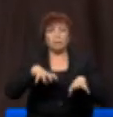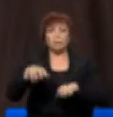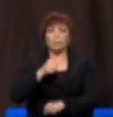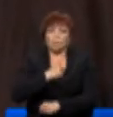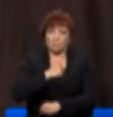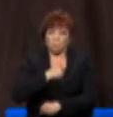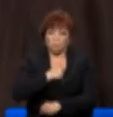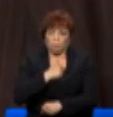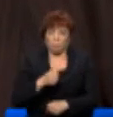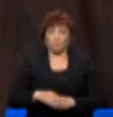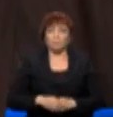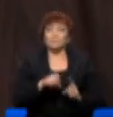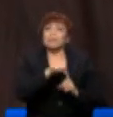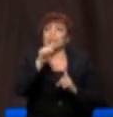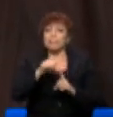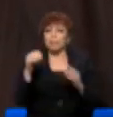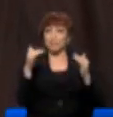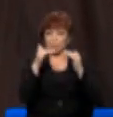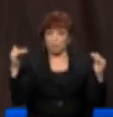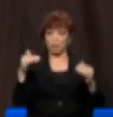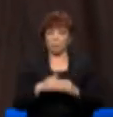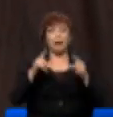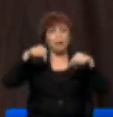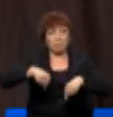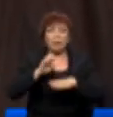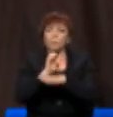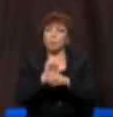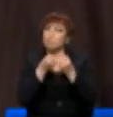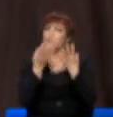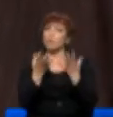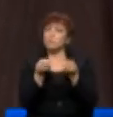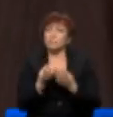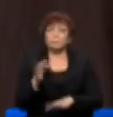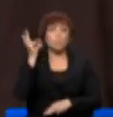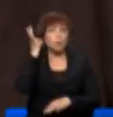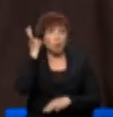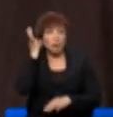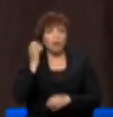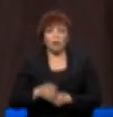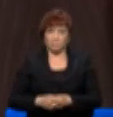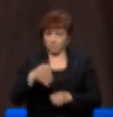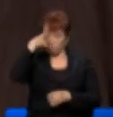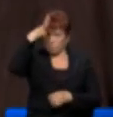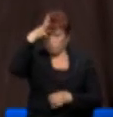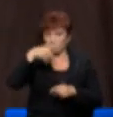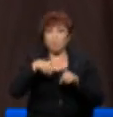dentro de un sistema democrático. En el Ecuador hay mujeres brillantes, pero ninguna de ellas quiere afiliarse a los partidos que